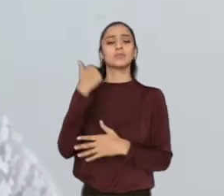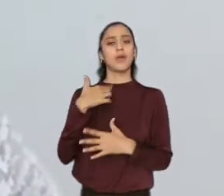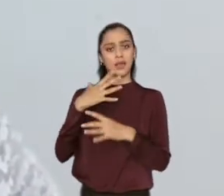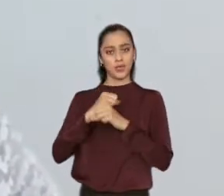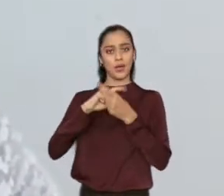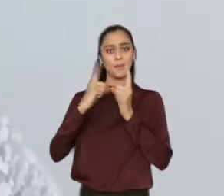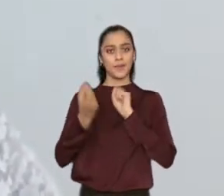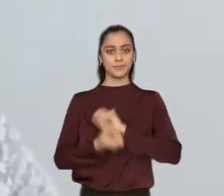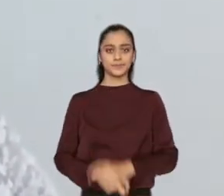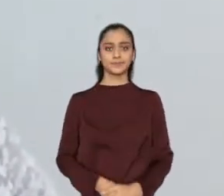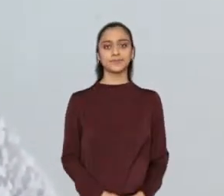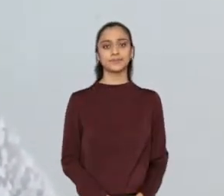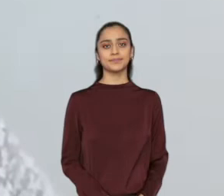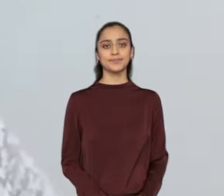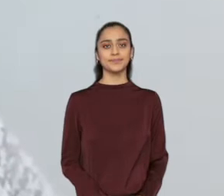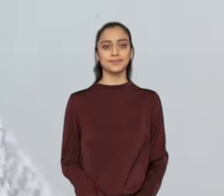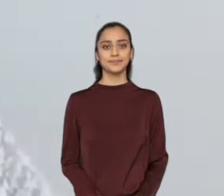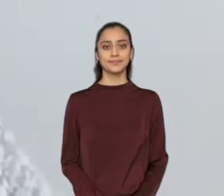Cambiar.